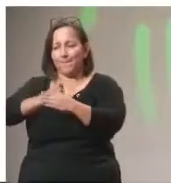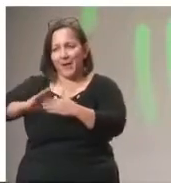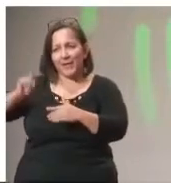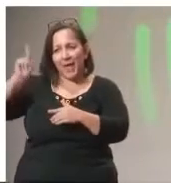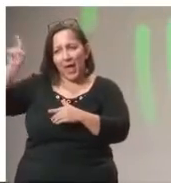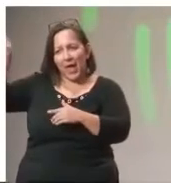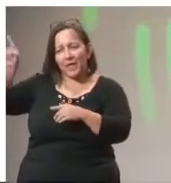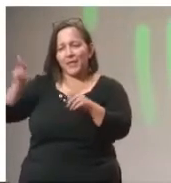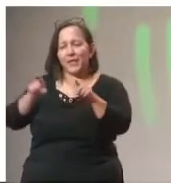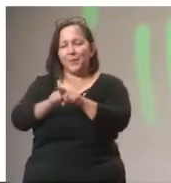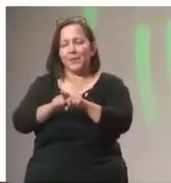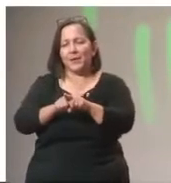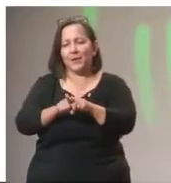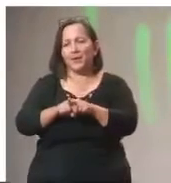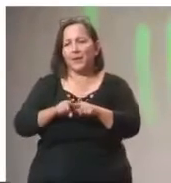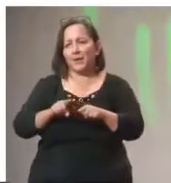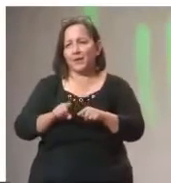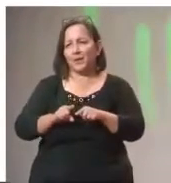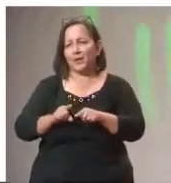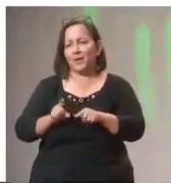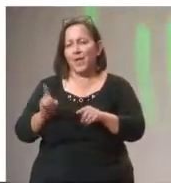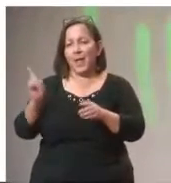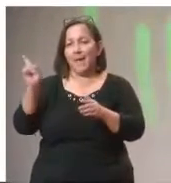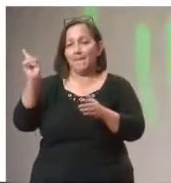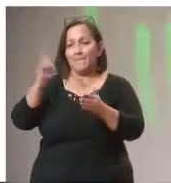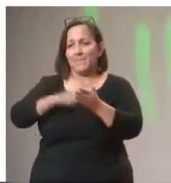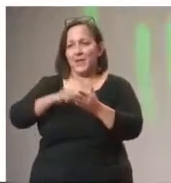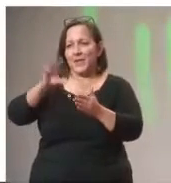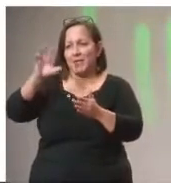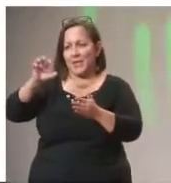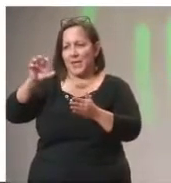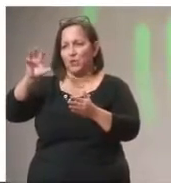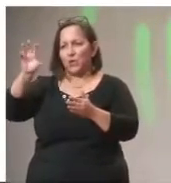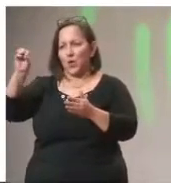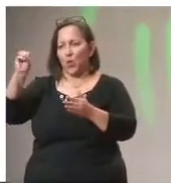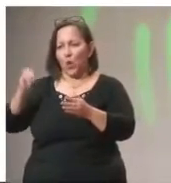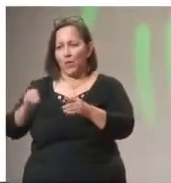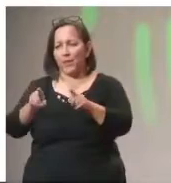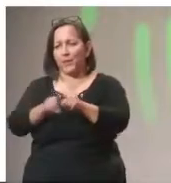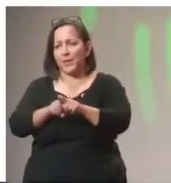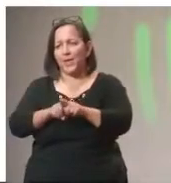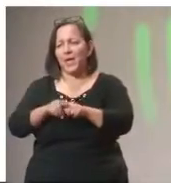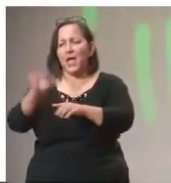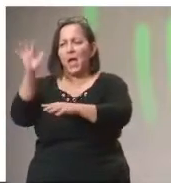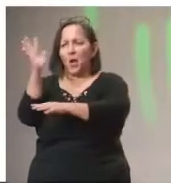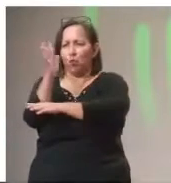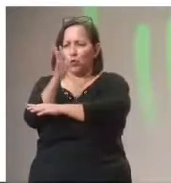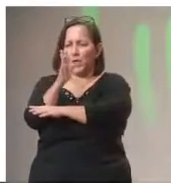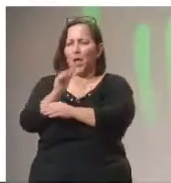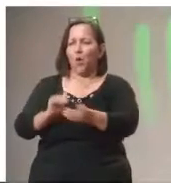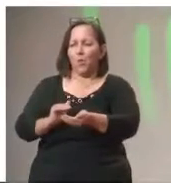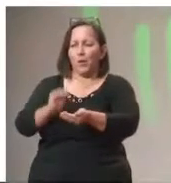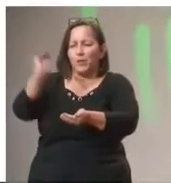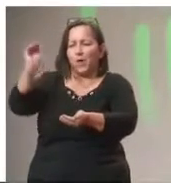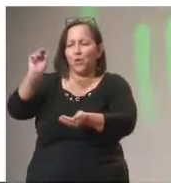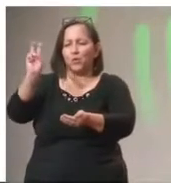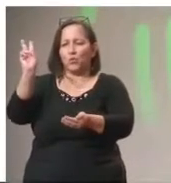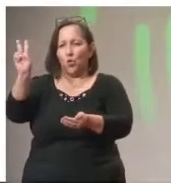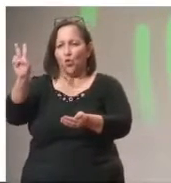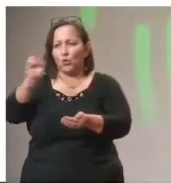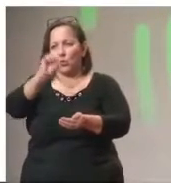el análisis de la cota de elevación de 1550 y analizamos la parte alta, el bosque ha aumentado un 2% en los últimos 40